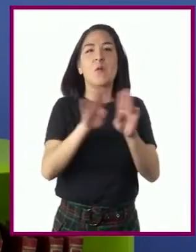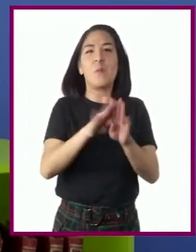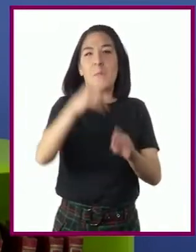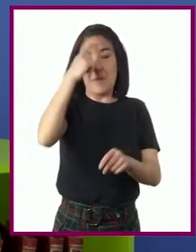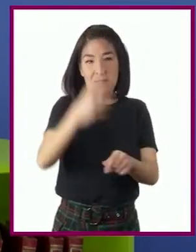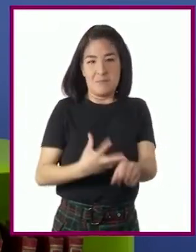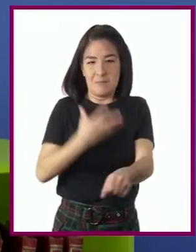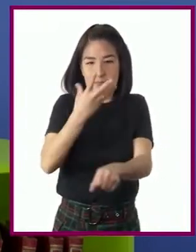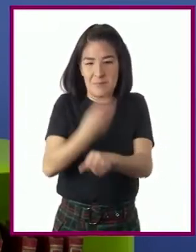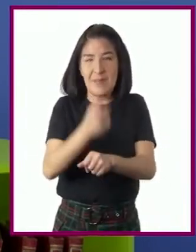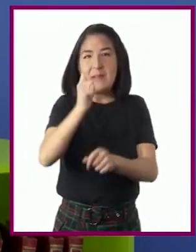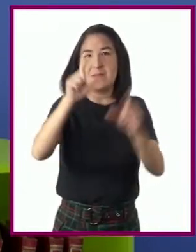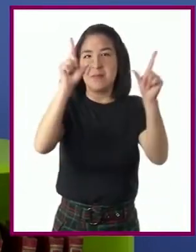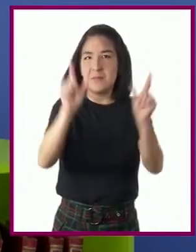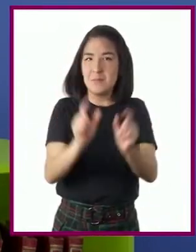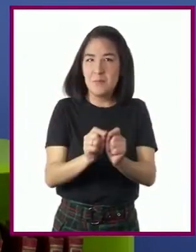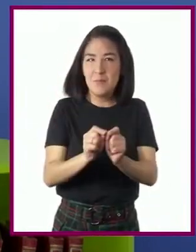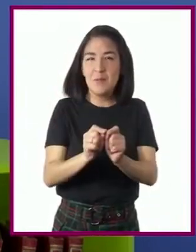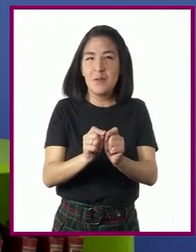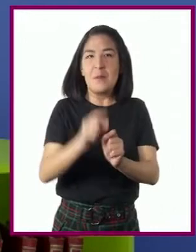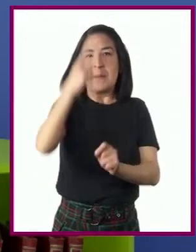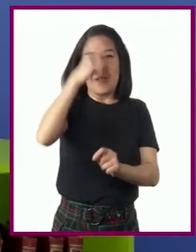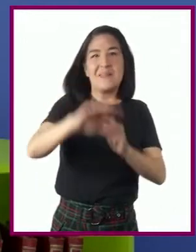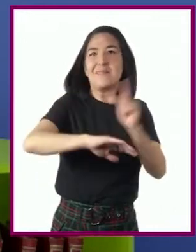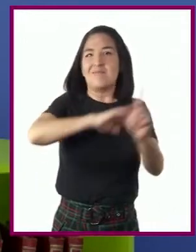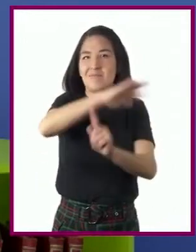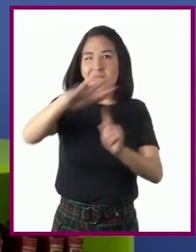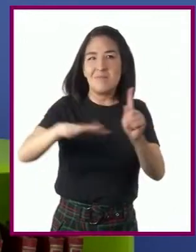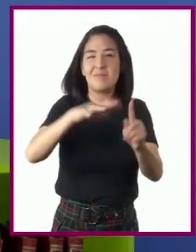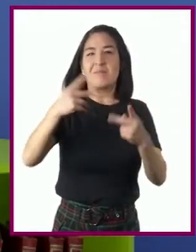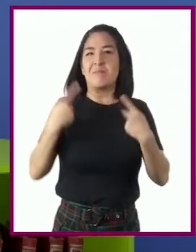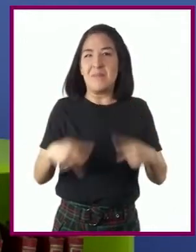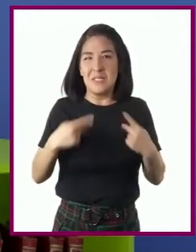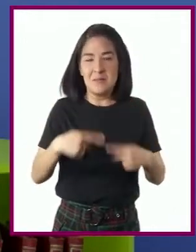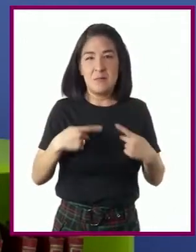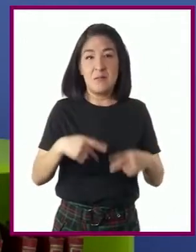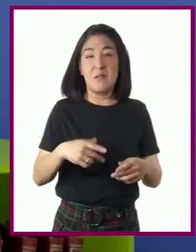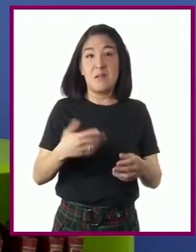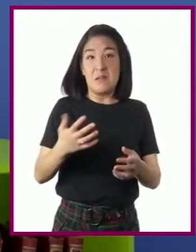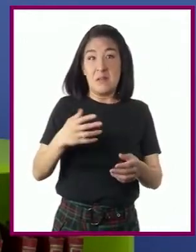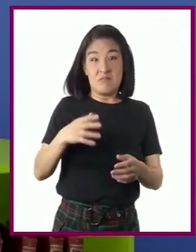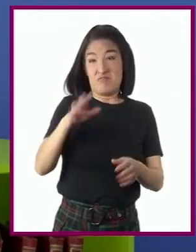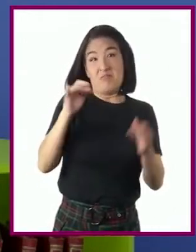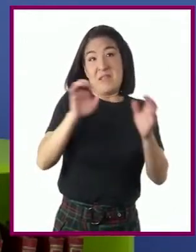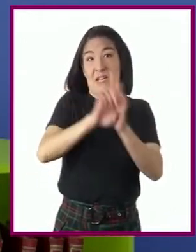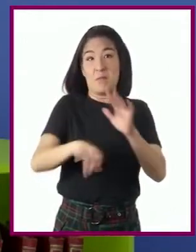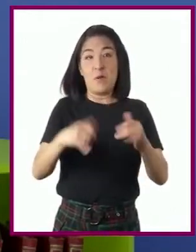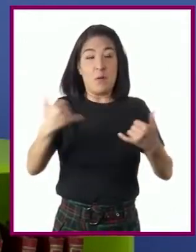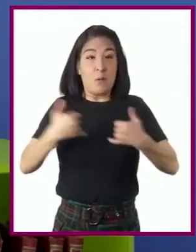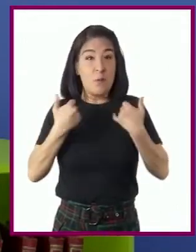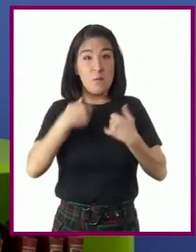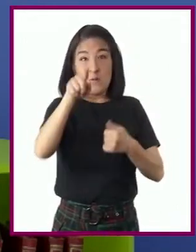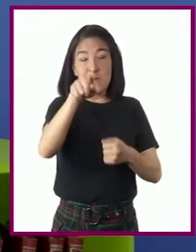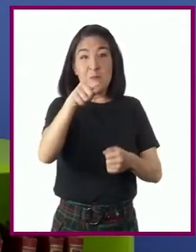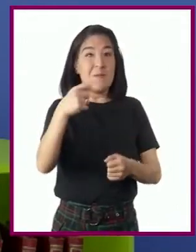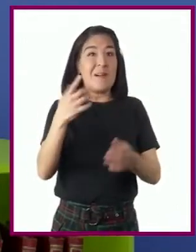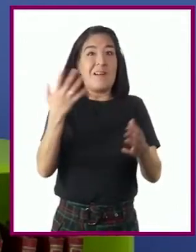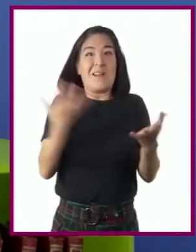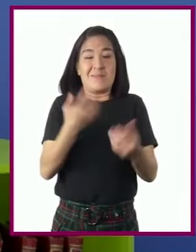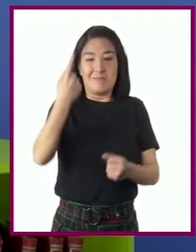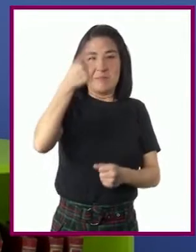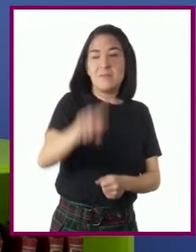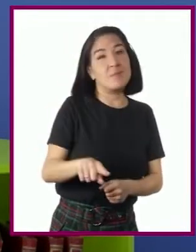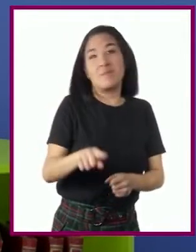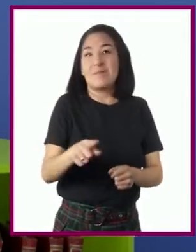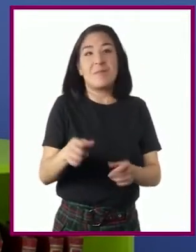de todos. Es entendible que ellas y ellos no eligieron lo que está pasando, pero sí pueden elegir cómo